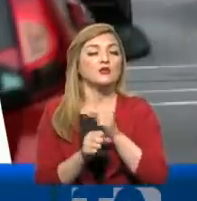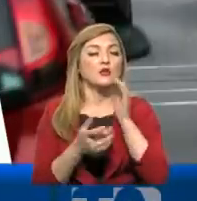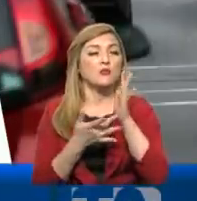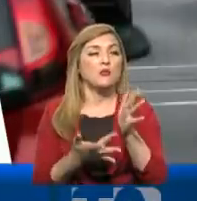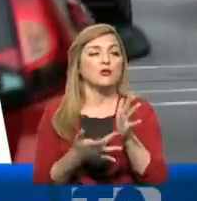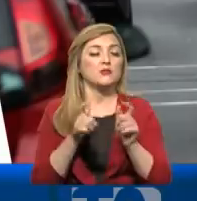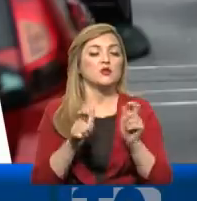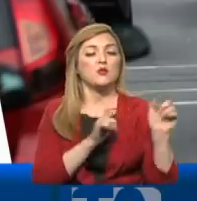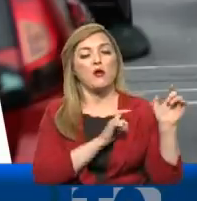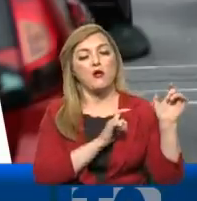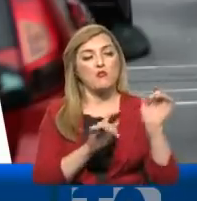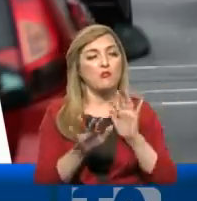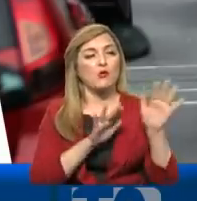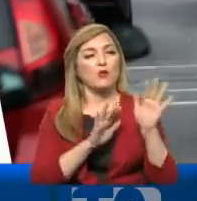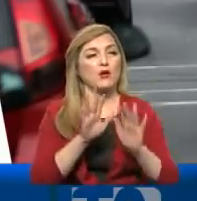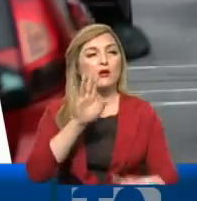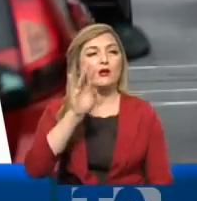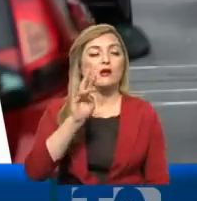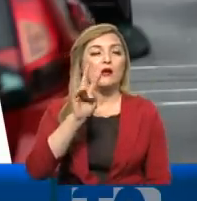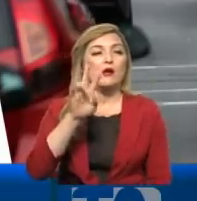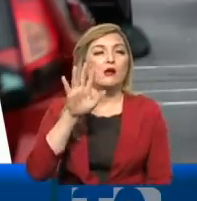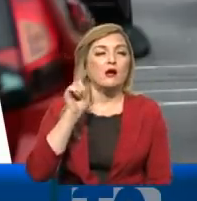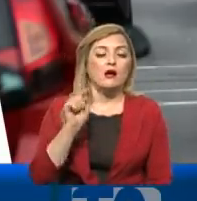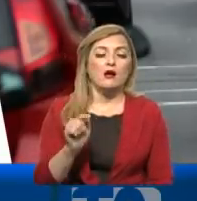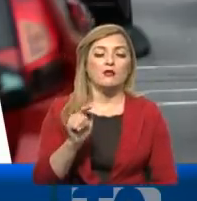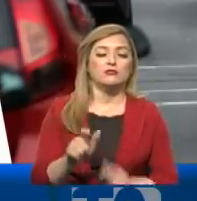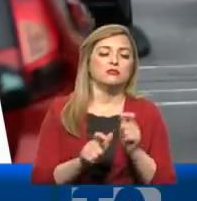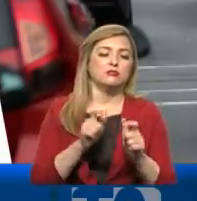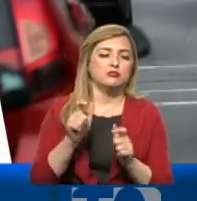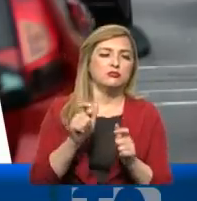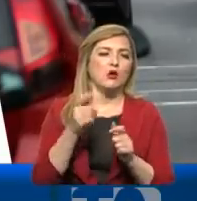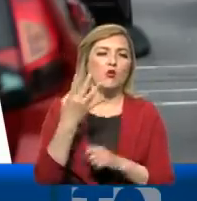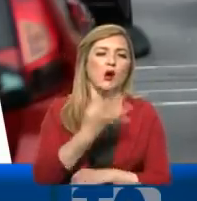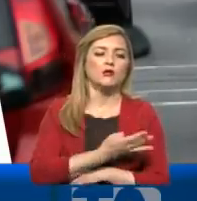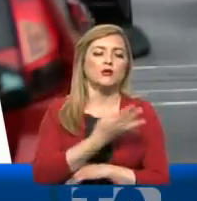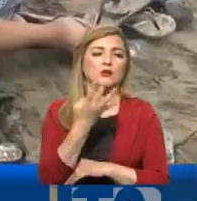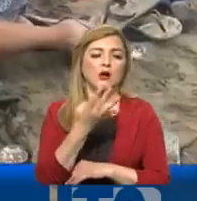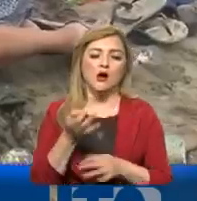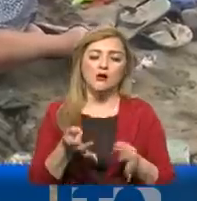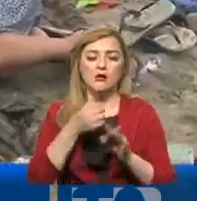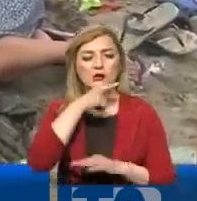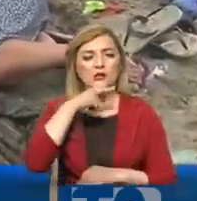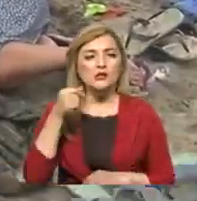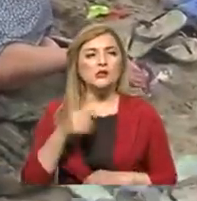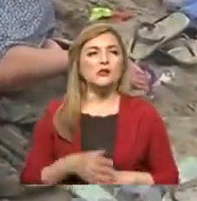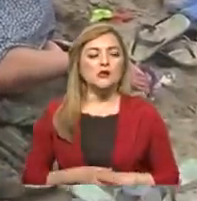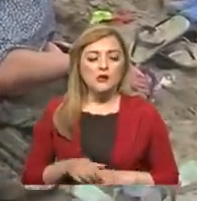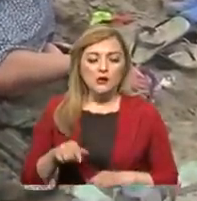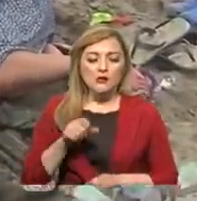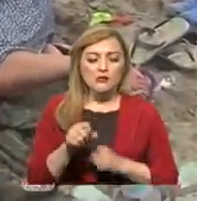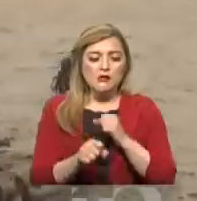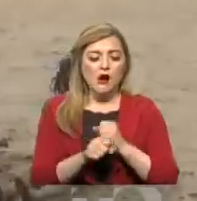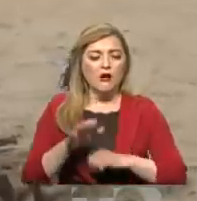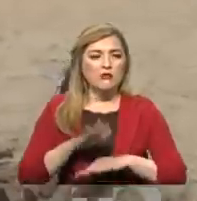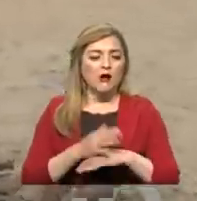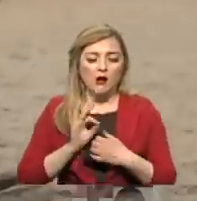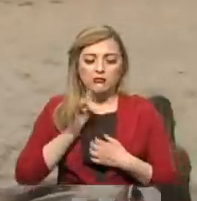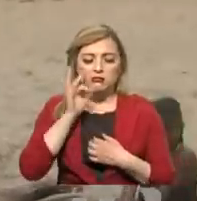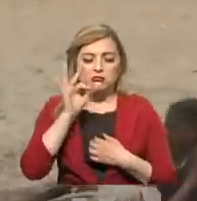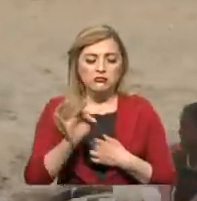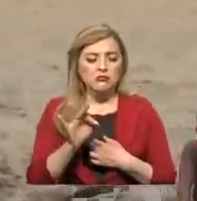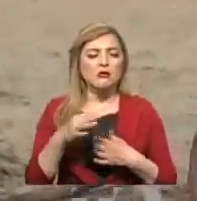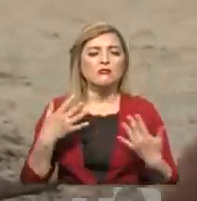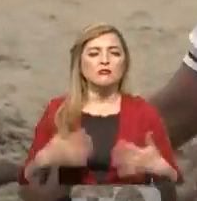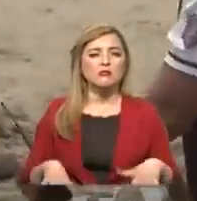movilizaron 725.000 personas en todo el país durante los 4 días de asueto. Pero para este año, por causa de la pandemia, la